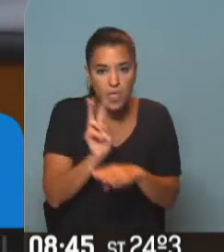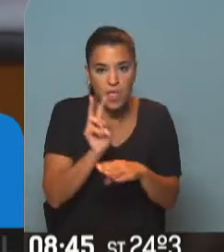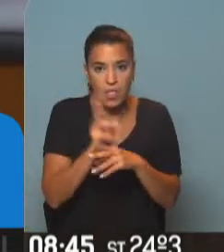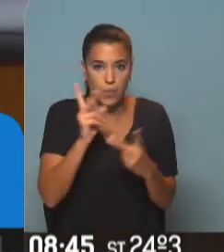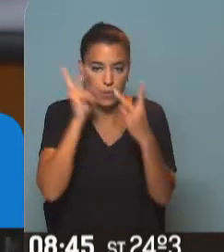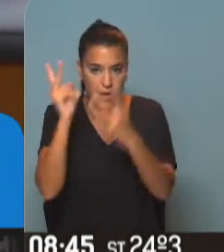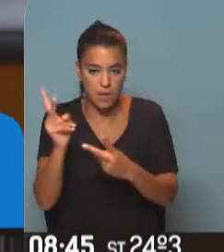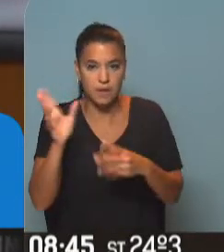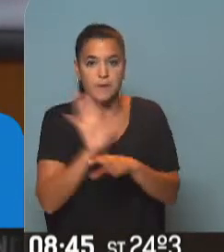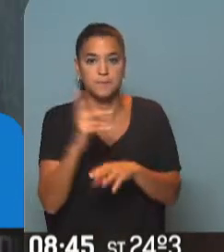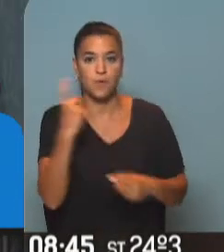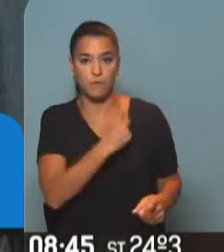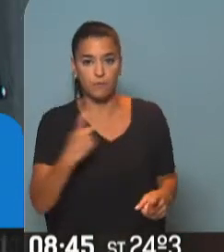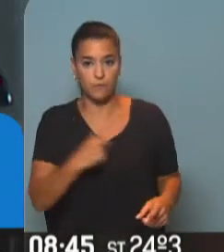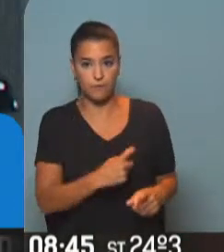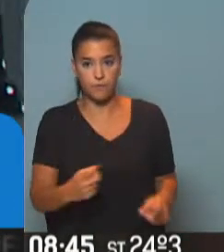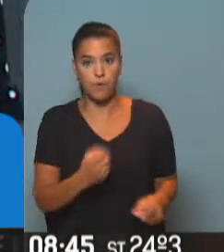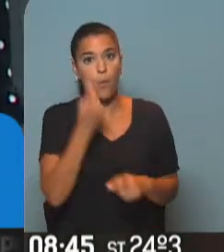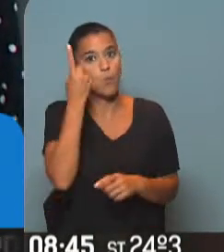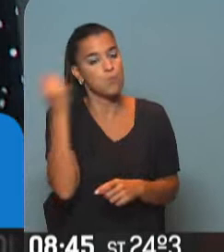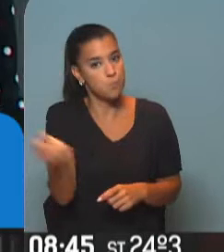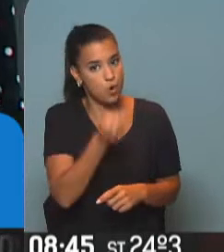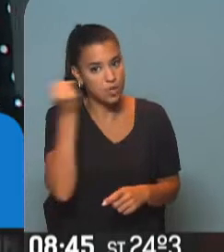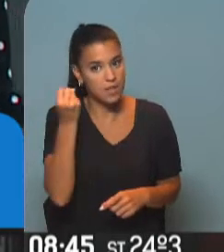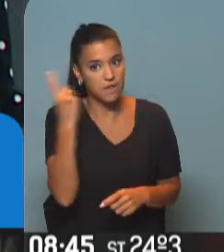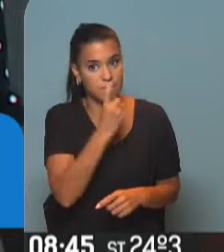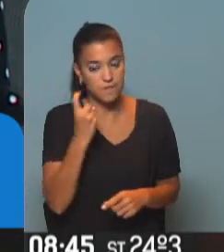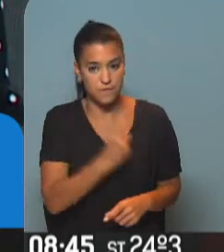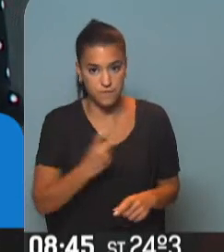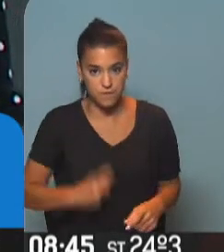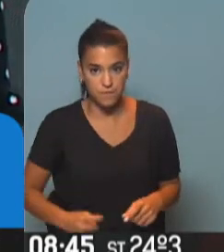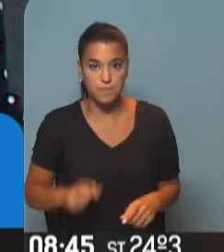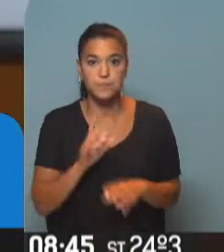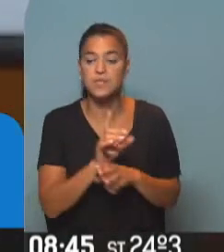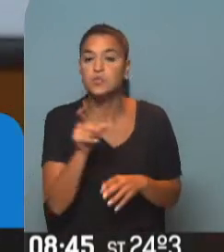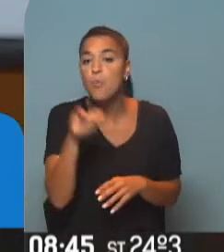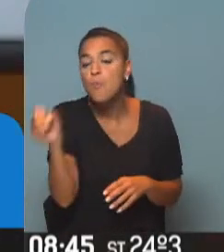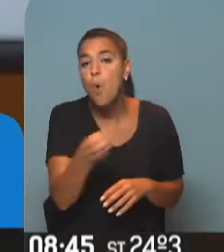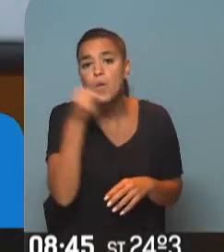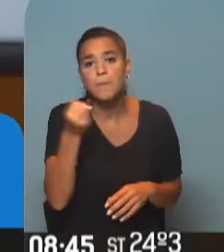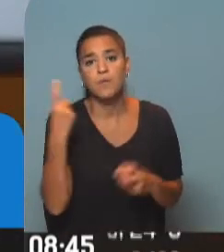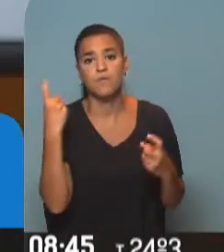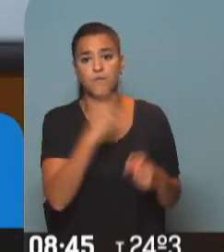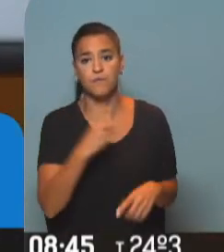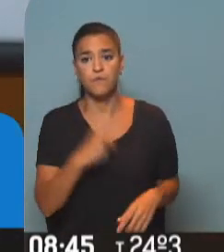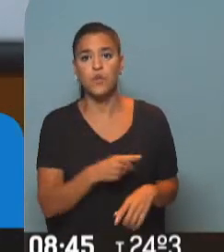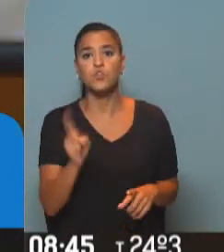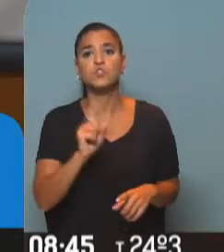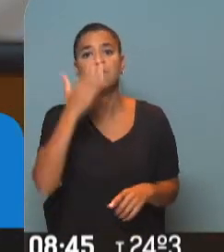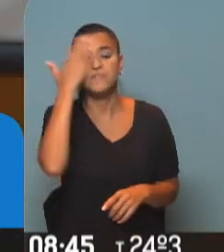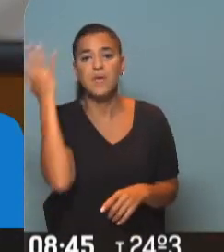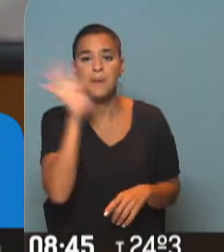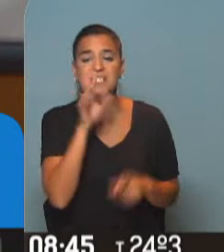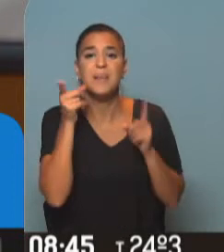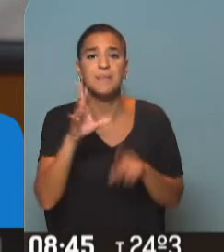caracterizaba el repelente o en apunta número 1 a la hora de viajar y eso es esencial porque repelente no solo habitación amarilla